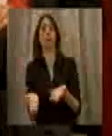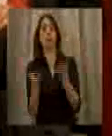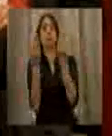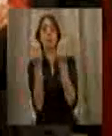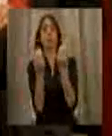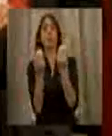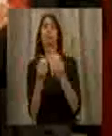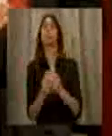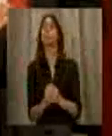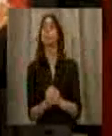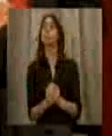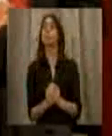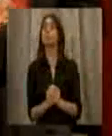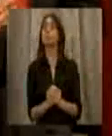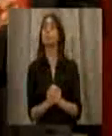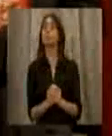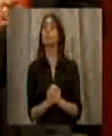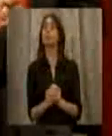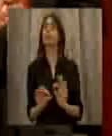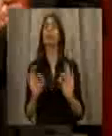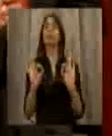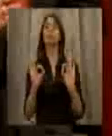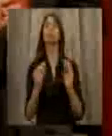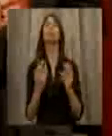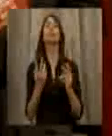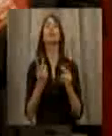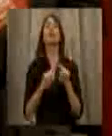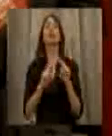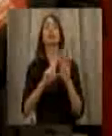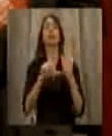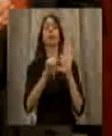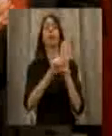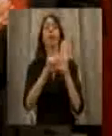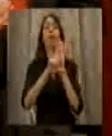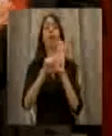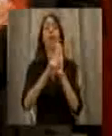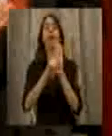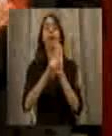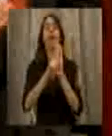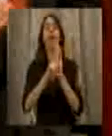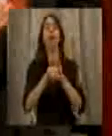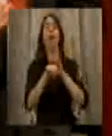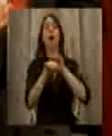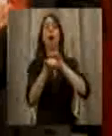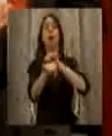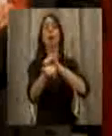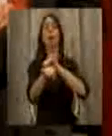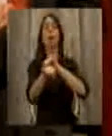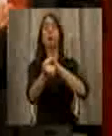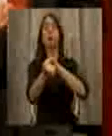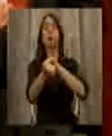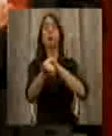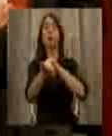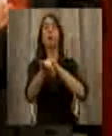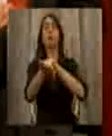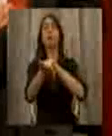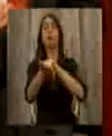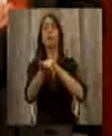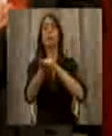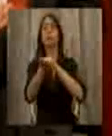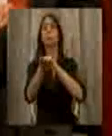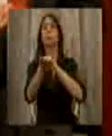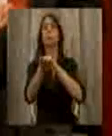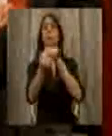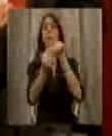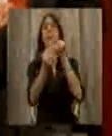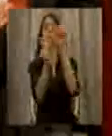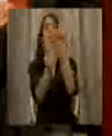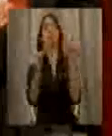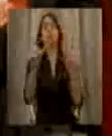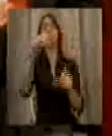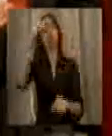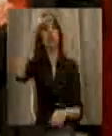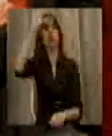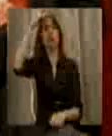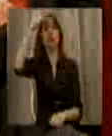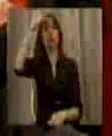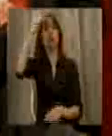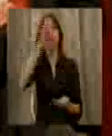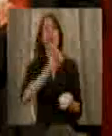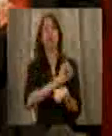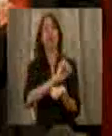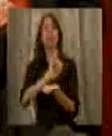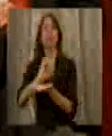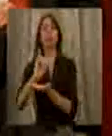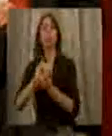especialmente con legislaciones en la dirección de favorecer la confianza en las instituciones